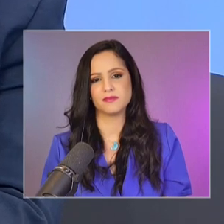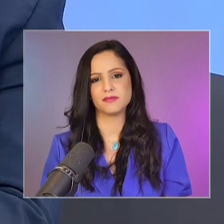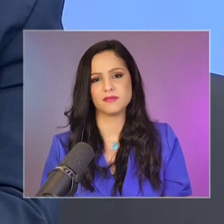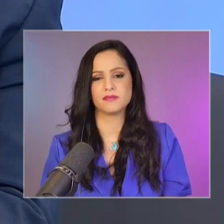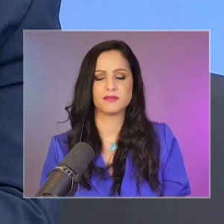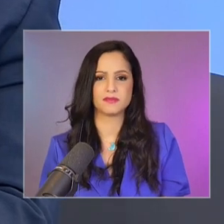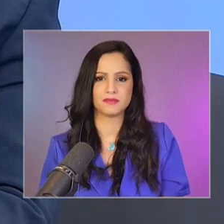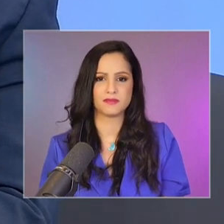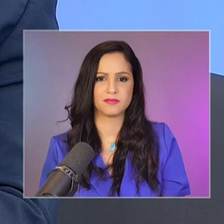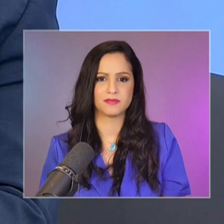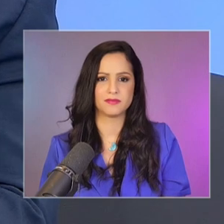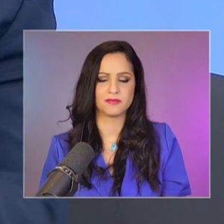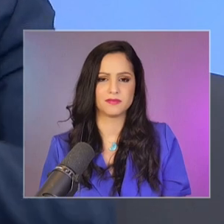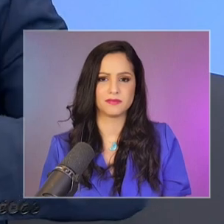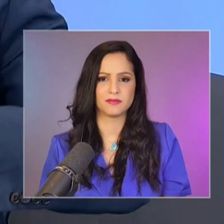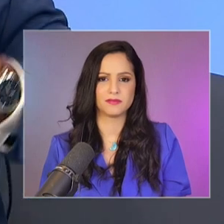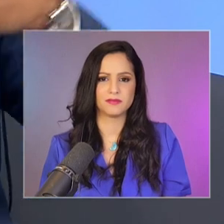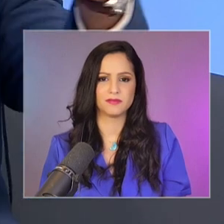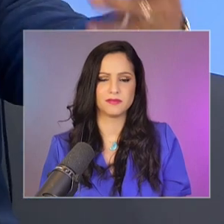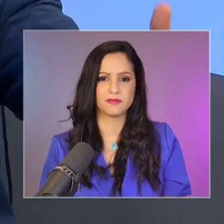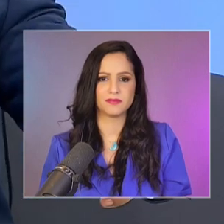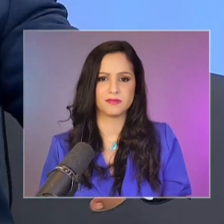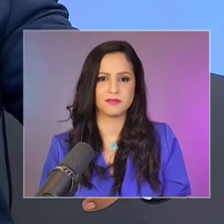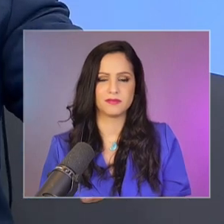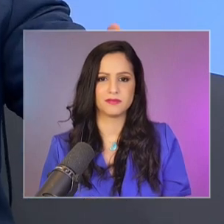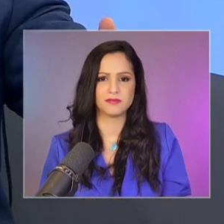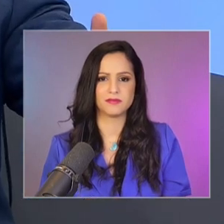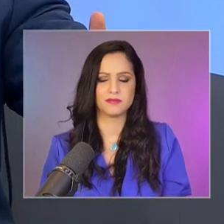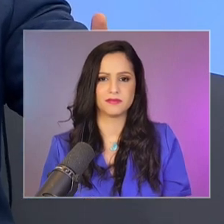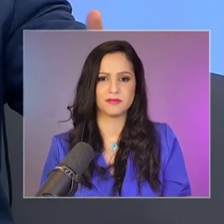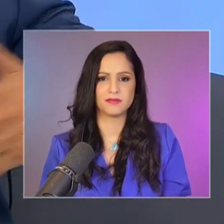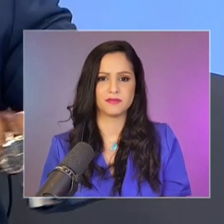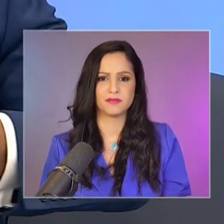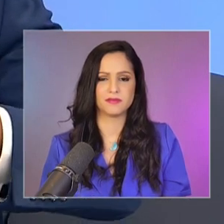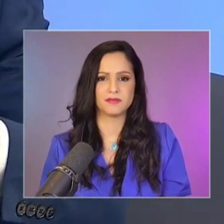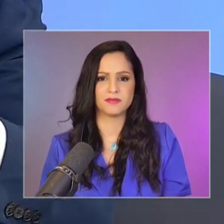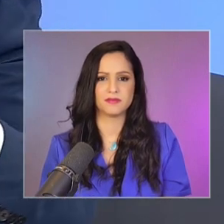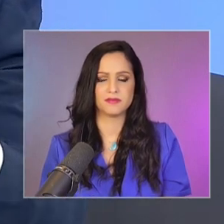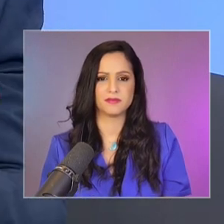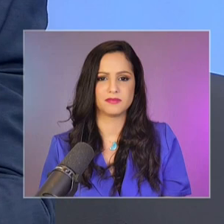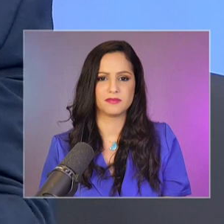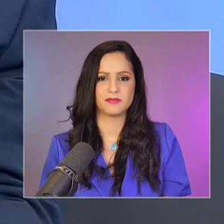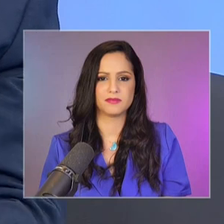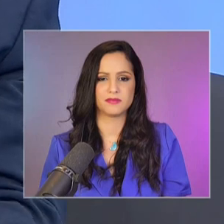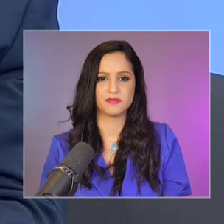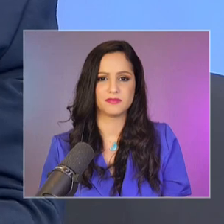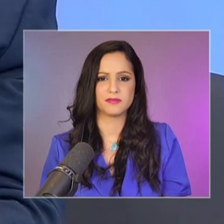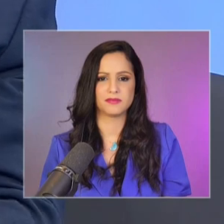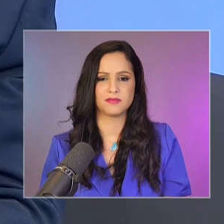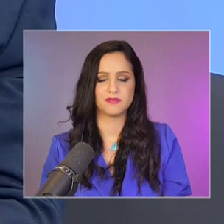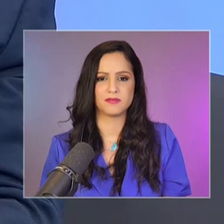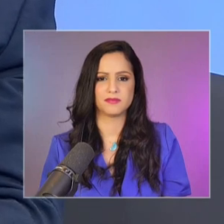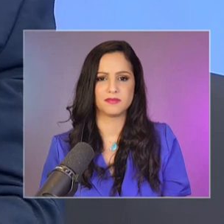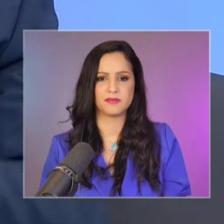vaya y salga a hacer el gobierno de niño pero él Balaguer que va al sur profundo y se desmonta en la casa de Luciana y dura